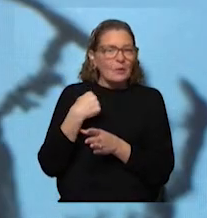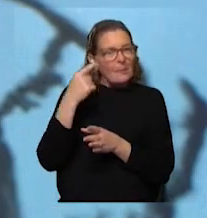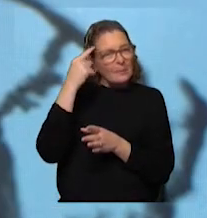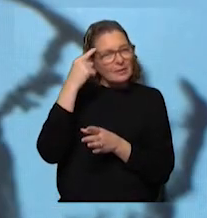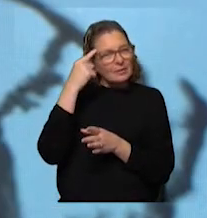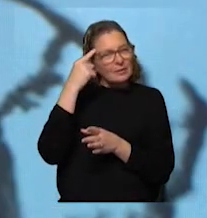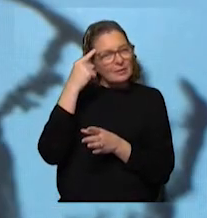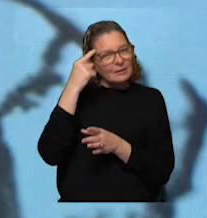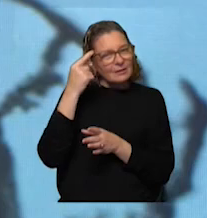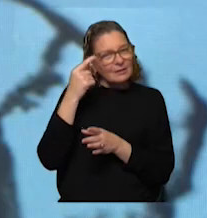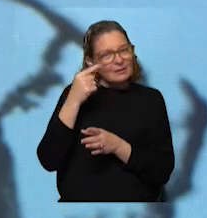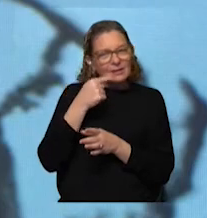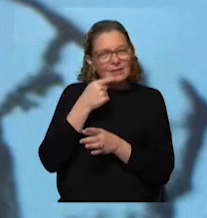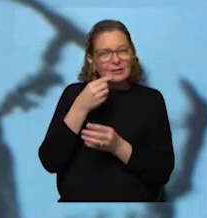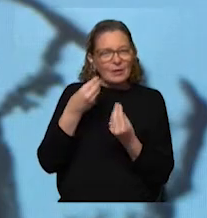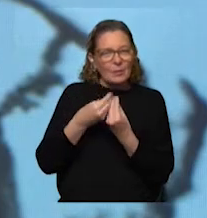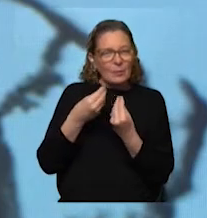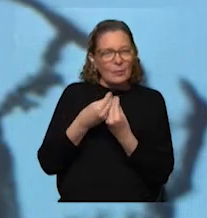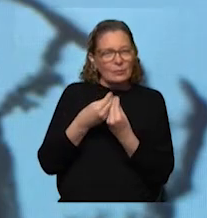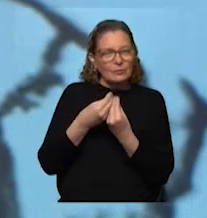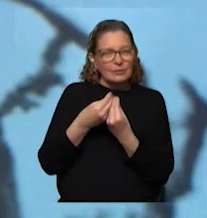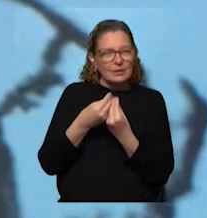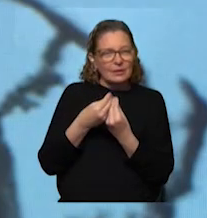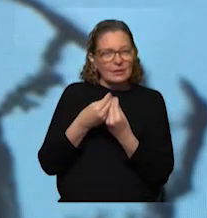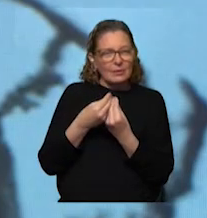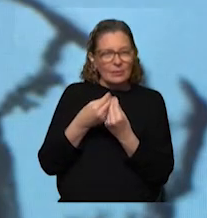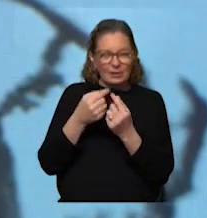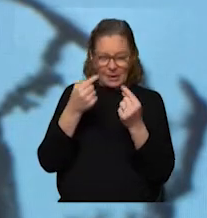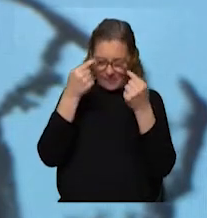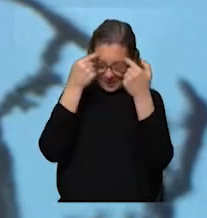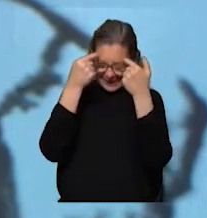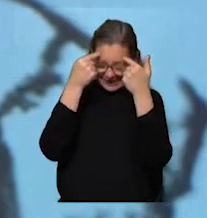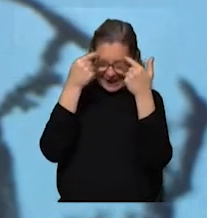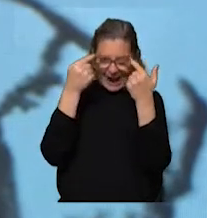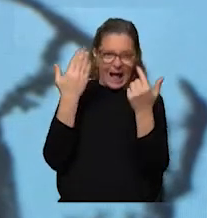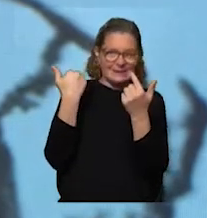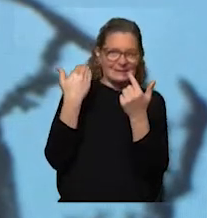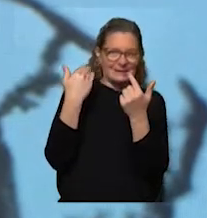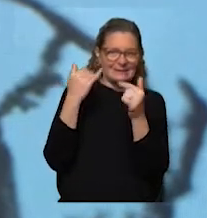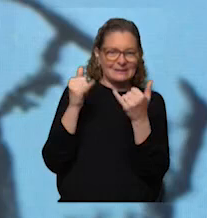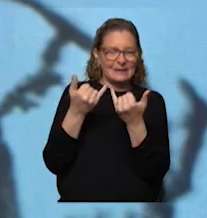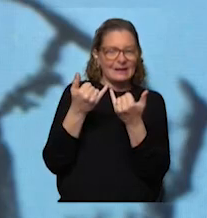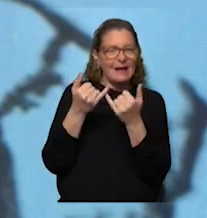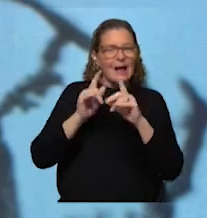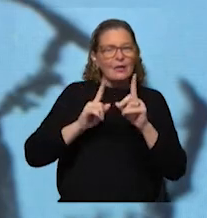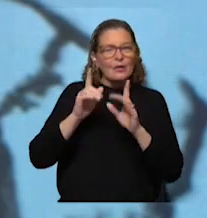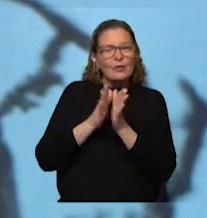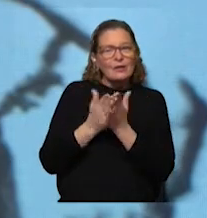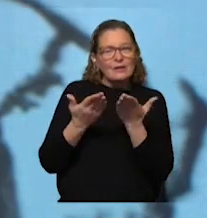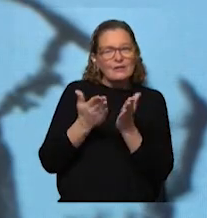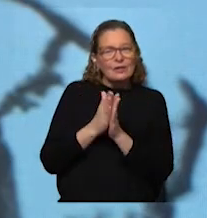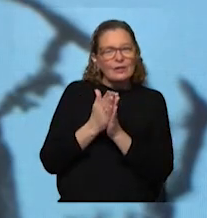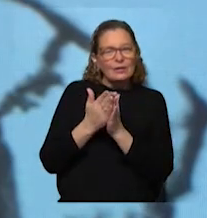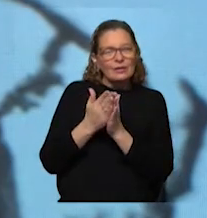viste que ahora se usa mucho decir hay que intencionar hubo algo de eso porque en realidad es un libro que yo